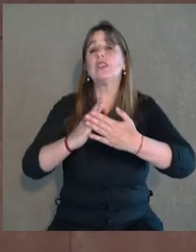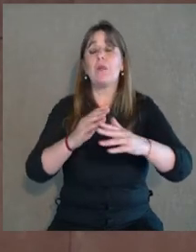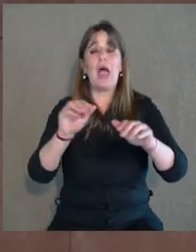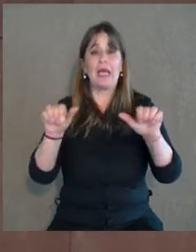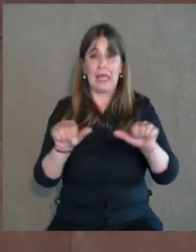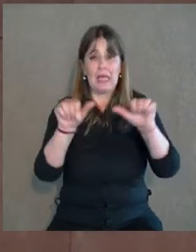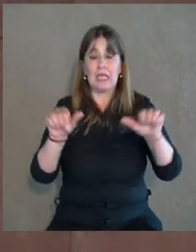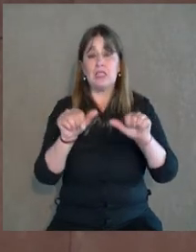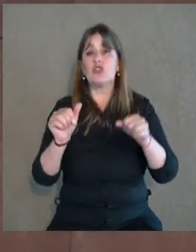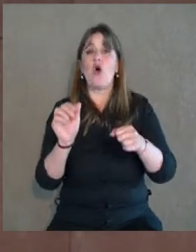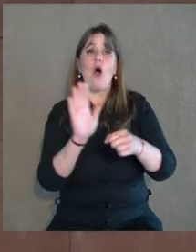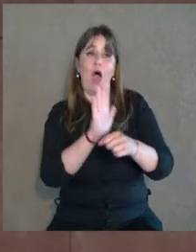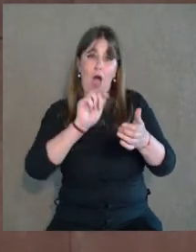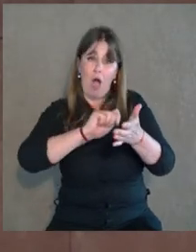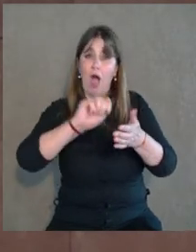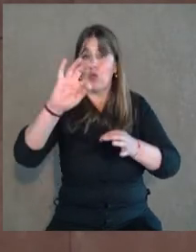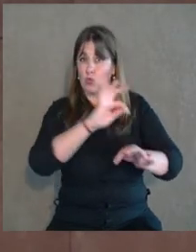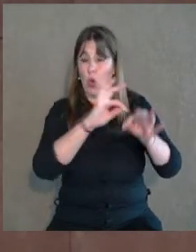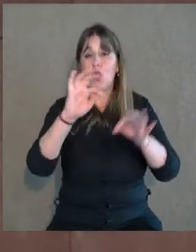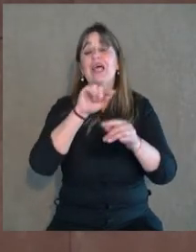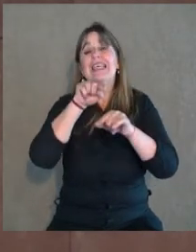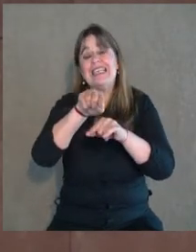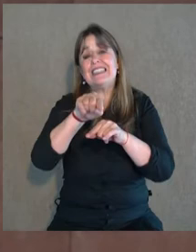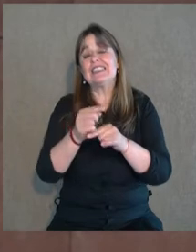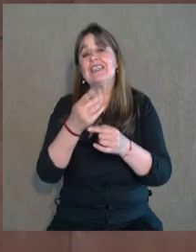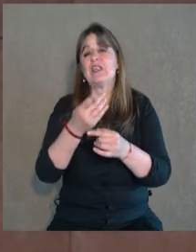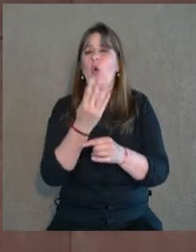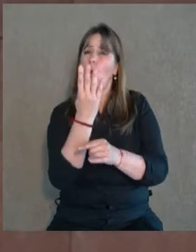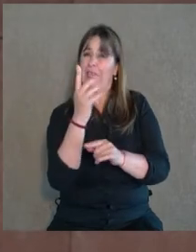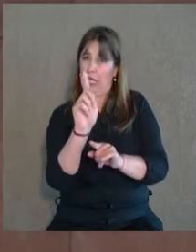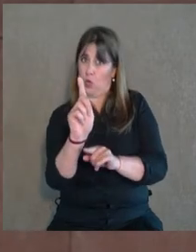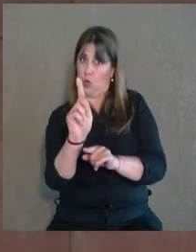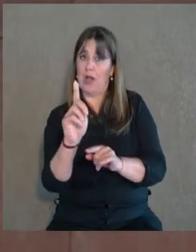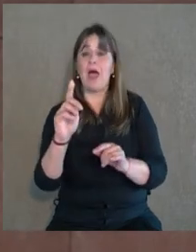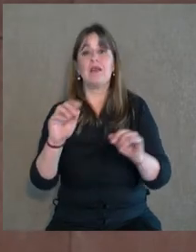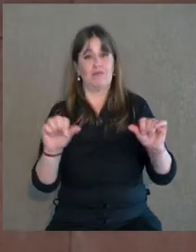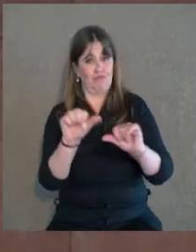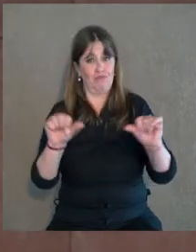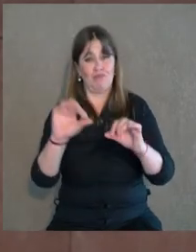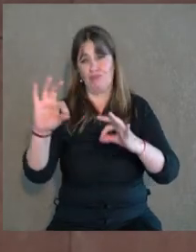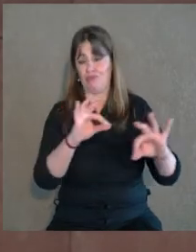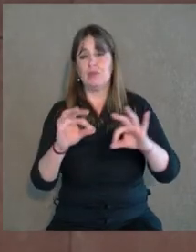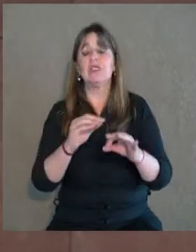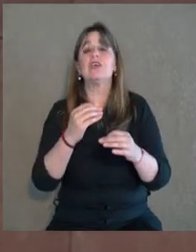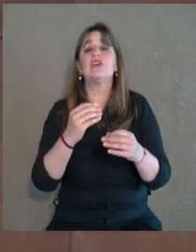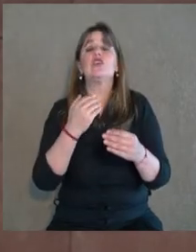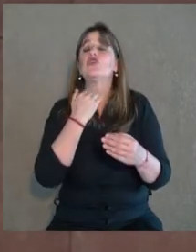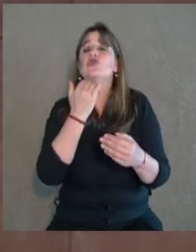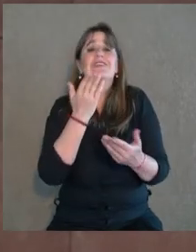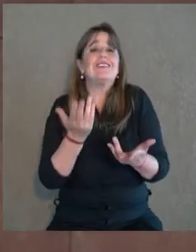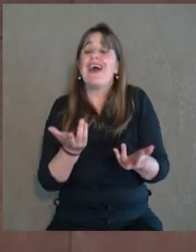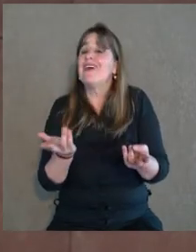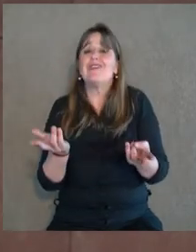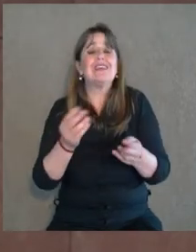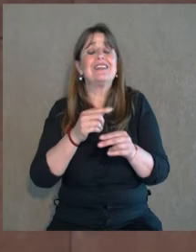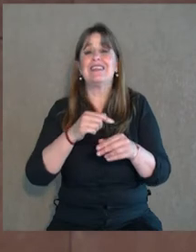él compuso 41 sinfonías no se sabe si se llegó a estrenar antes de su muerte no no se